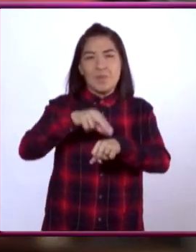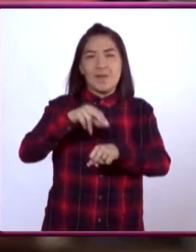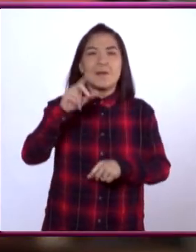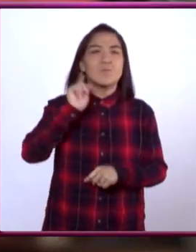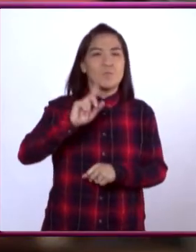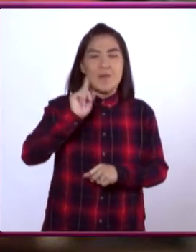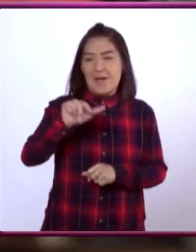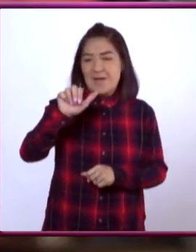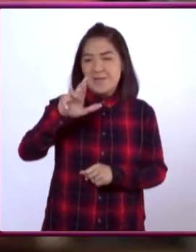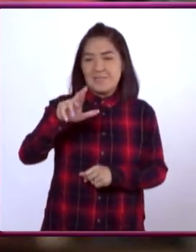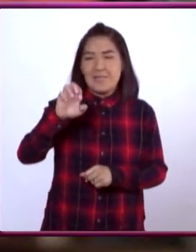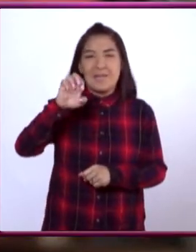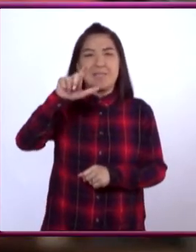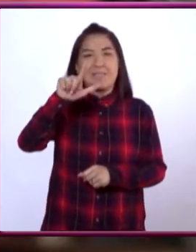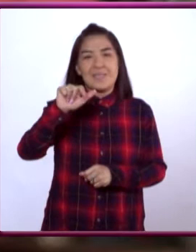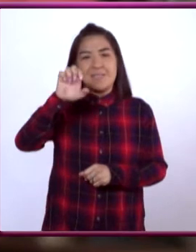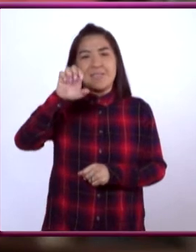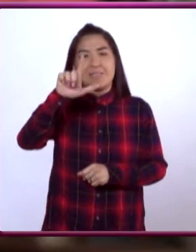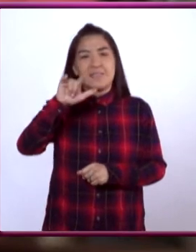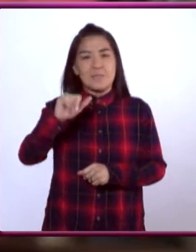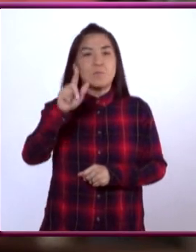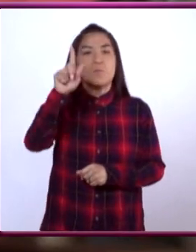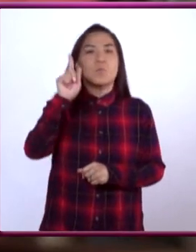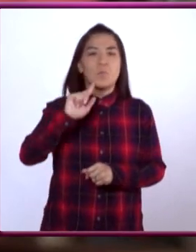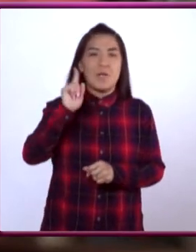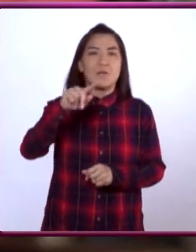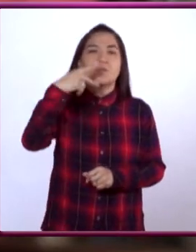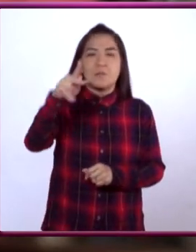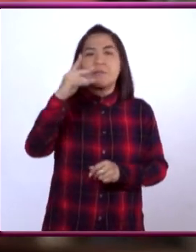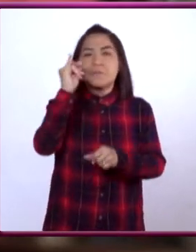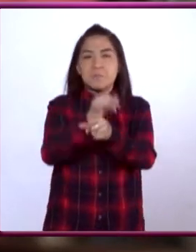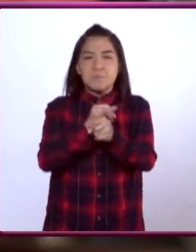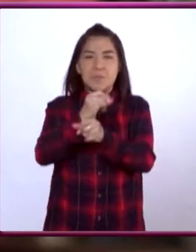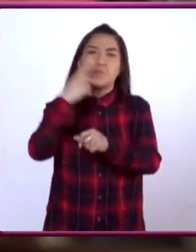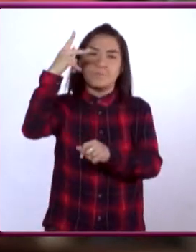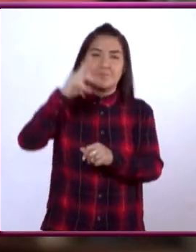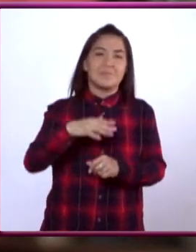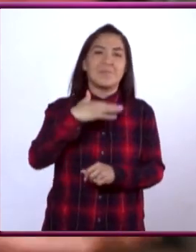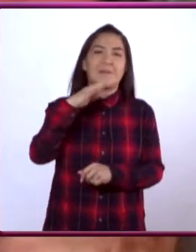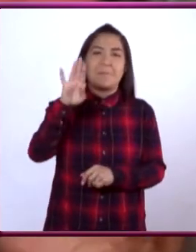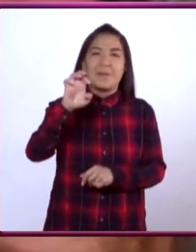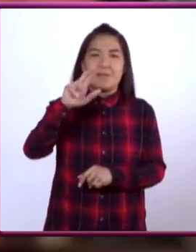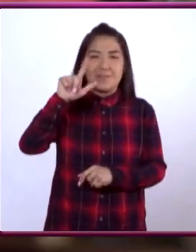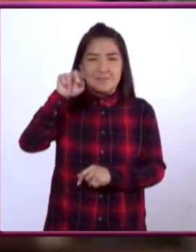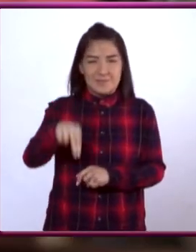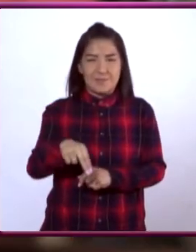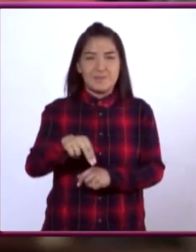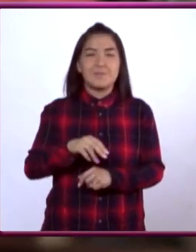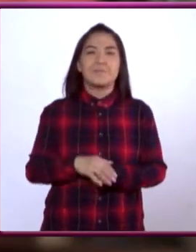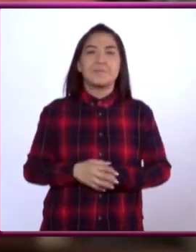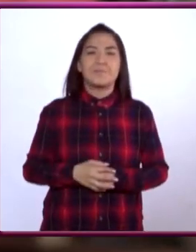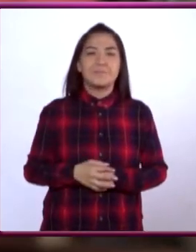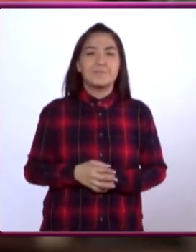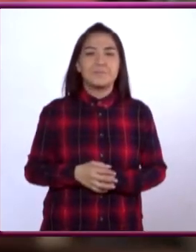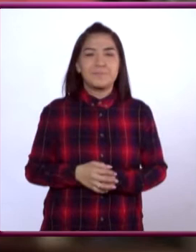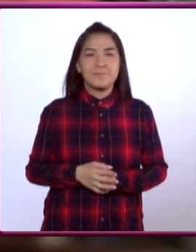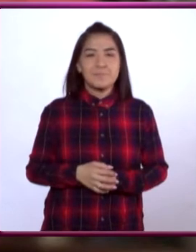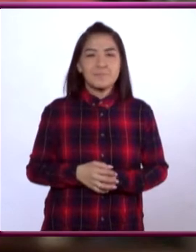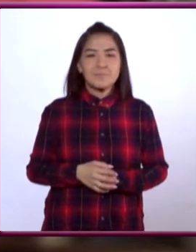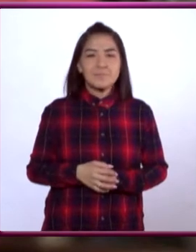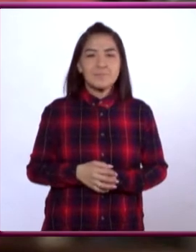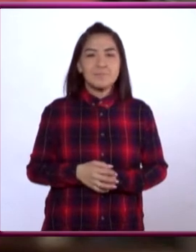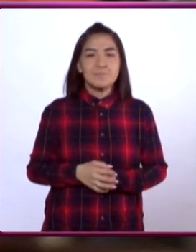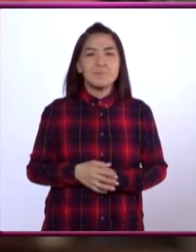con la doctora Arely Cortés González, quien es investigadora en la Universidad Humboldt en Berlín y colabora en el proyecto Atlas del